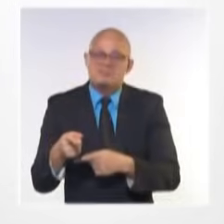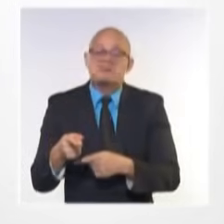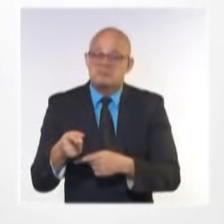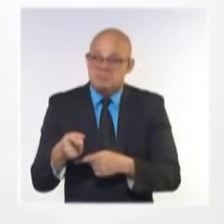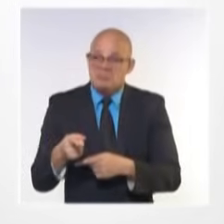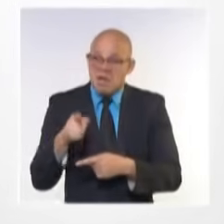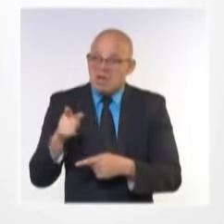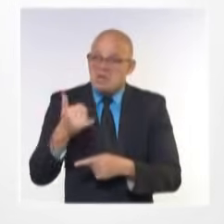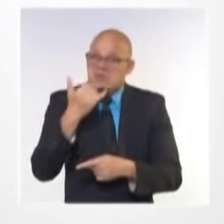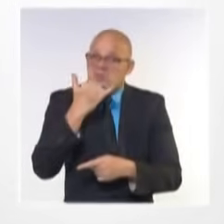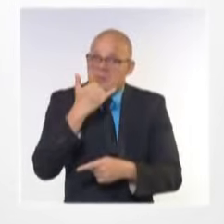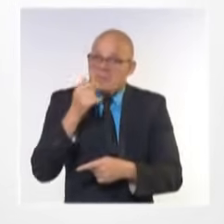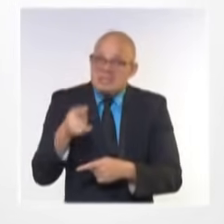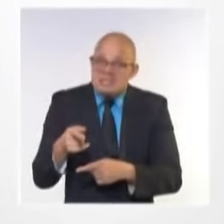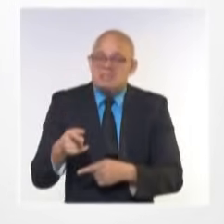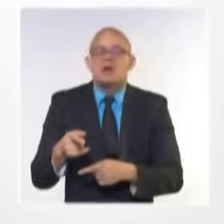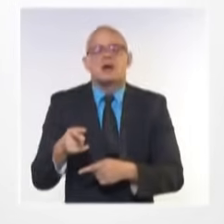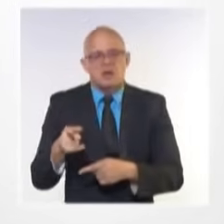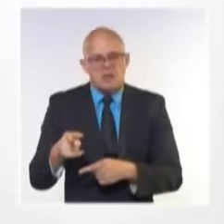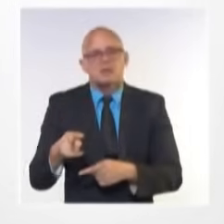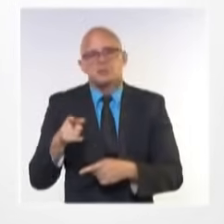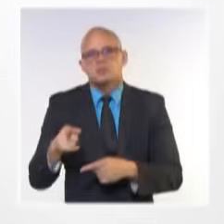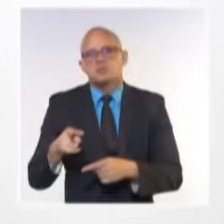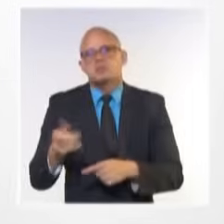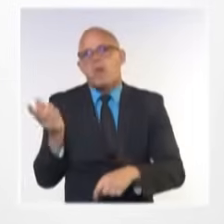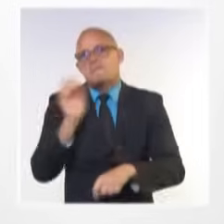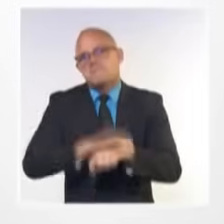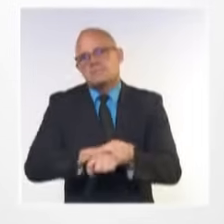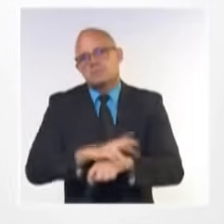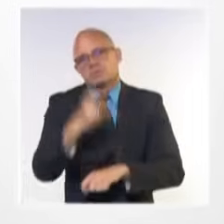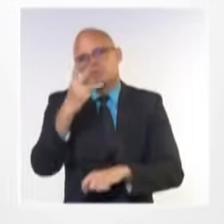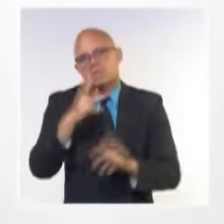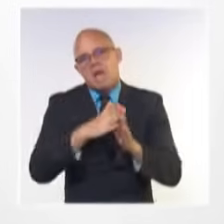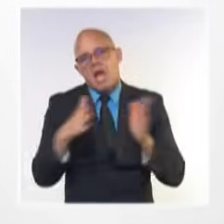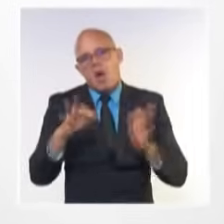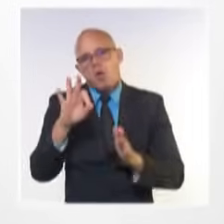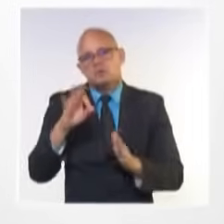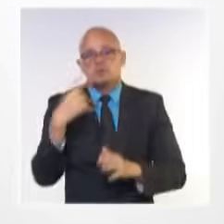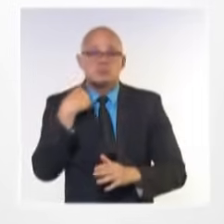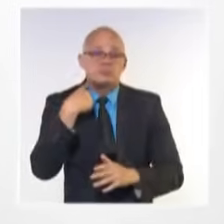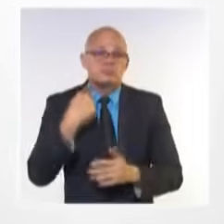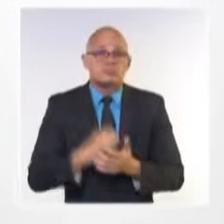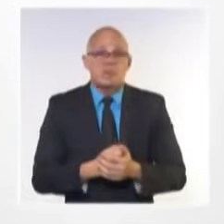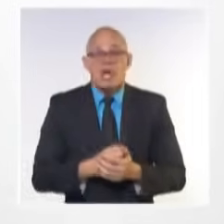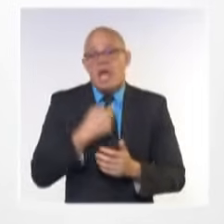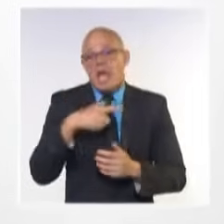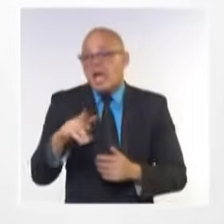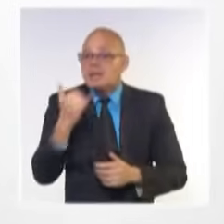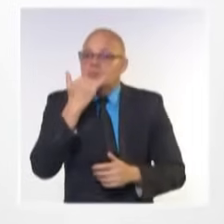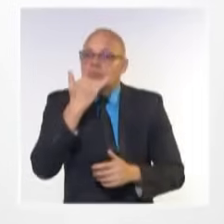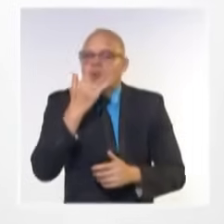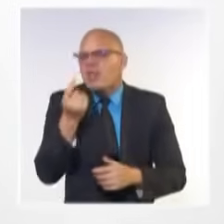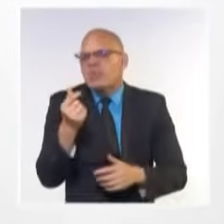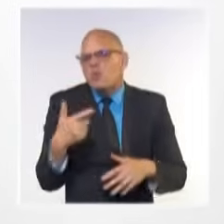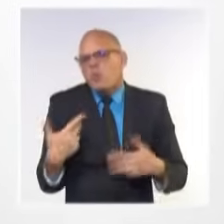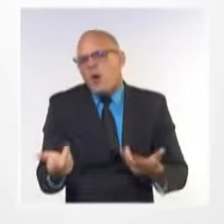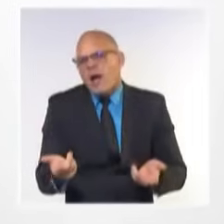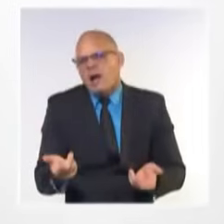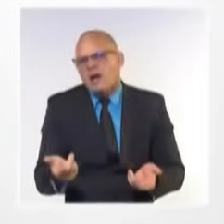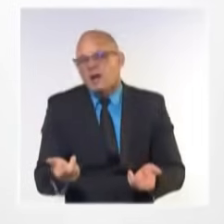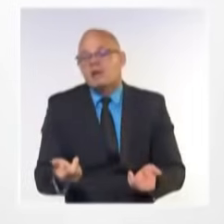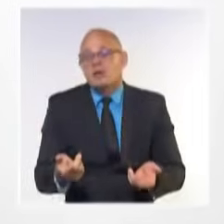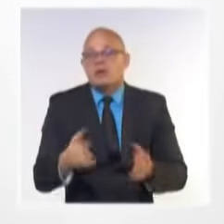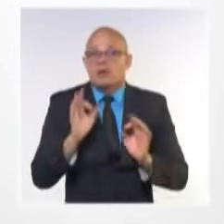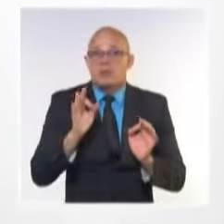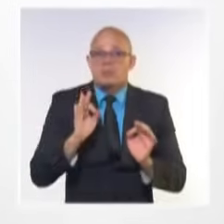actividad económica o de la contratación. En los casos en que el perjuicio supera los 100.000 pesos, por esa instrucción que ya hablamos, la 275 de 2022 del Tribunal